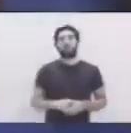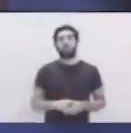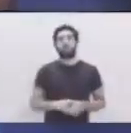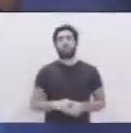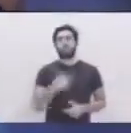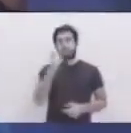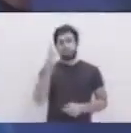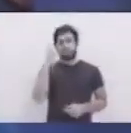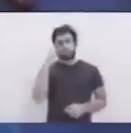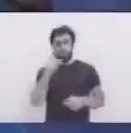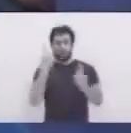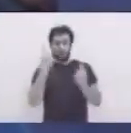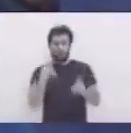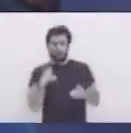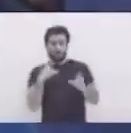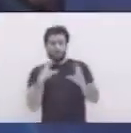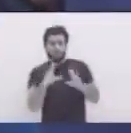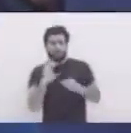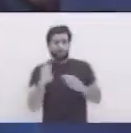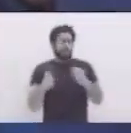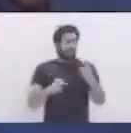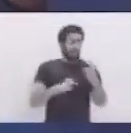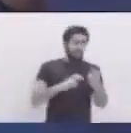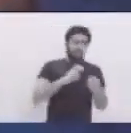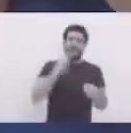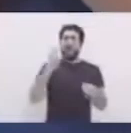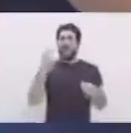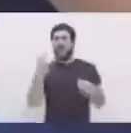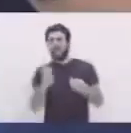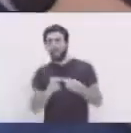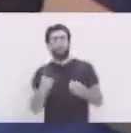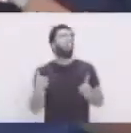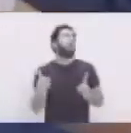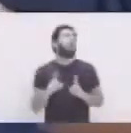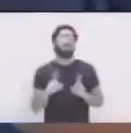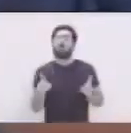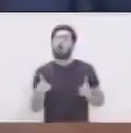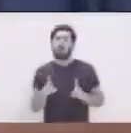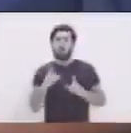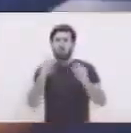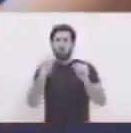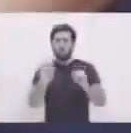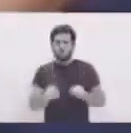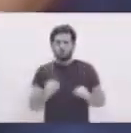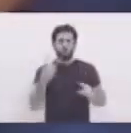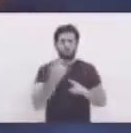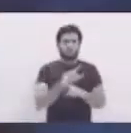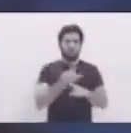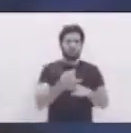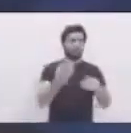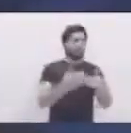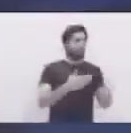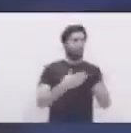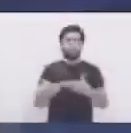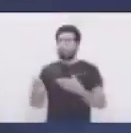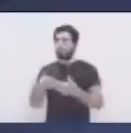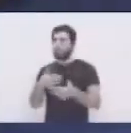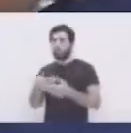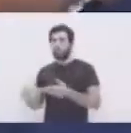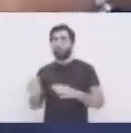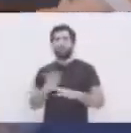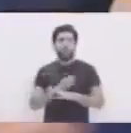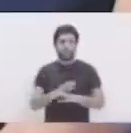Recuerden que no tiene que ser perfecto, ¿sí? Y que podemos utilizar los materiales que tengamos. No precisamente tienen que ser estos. O